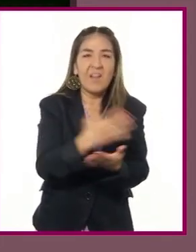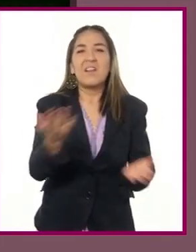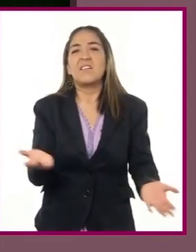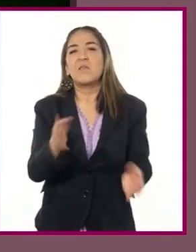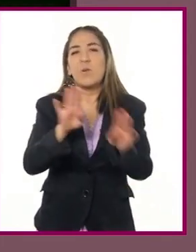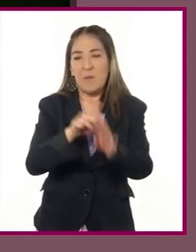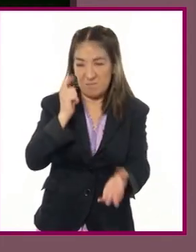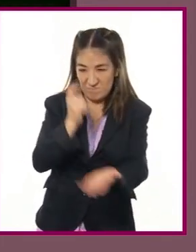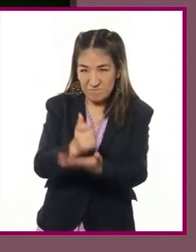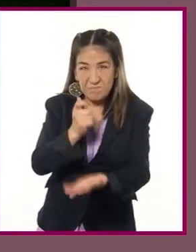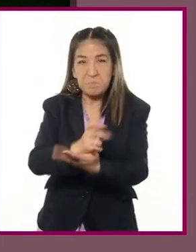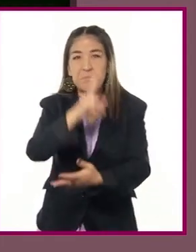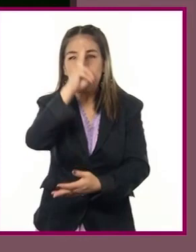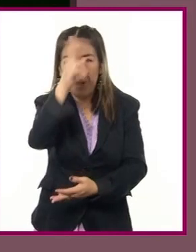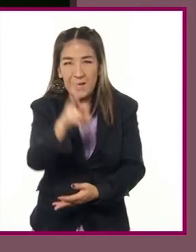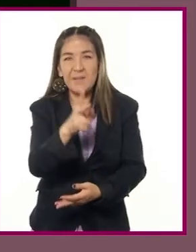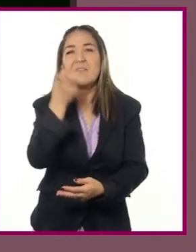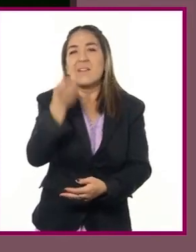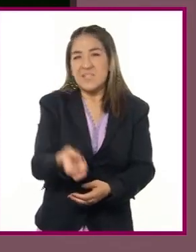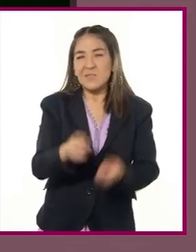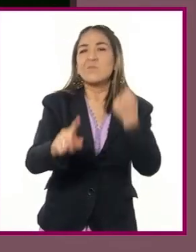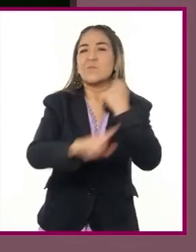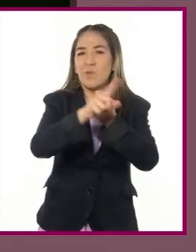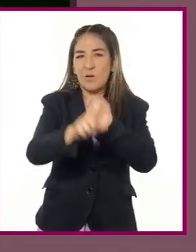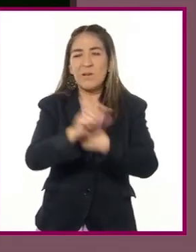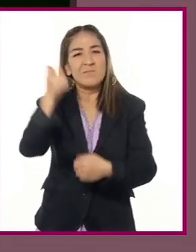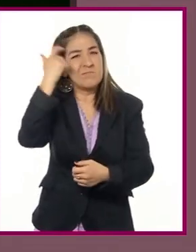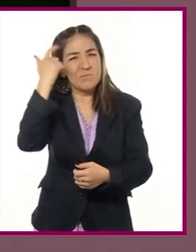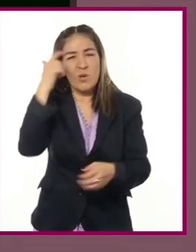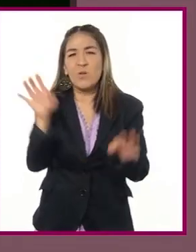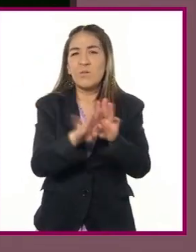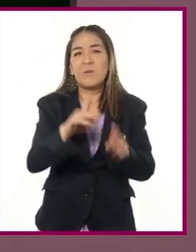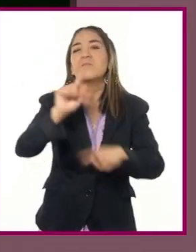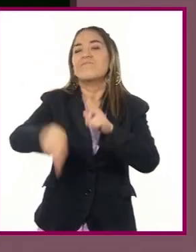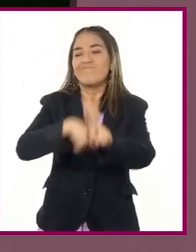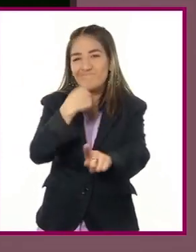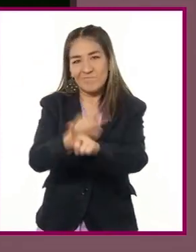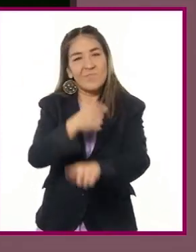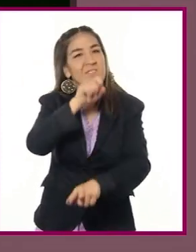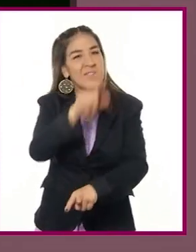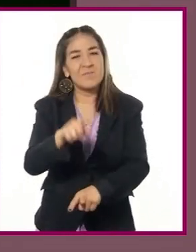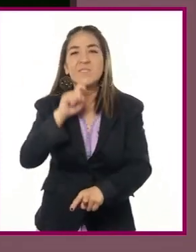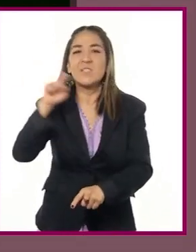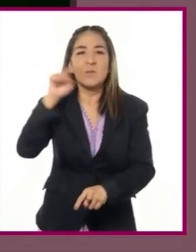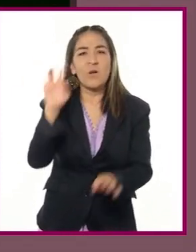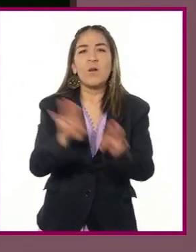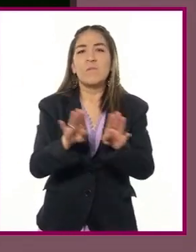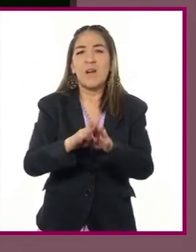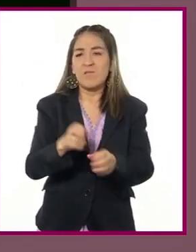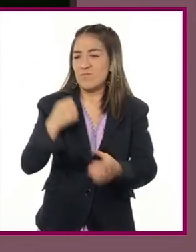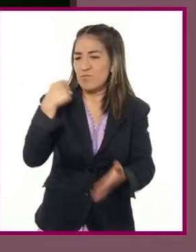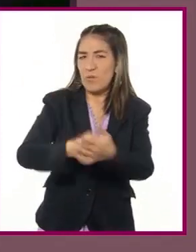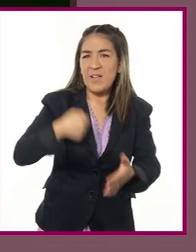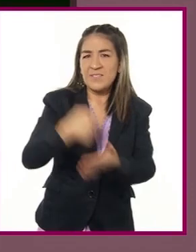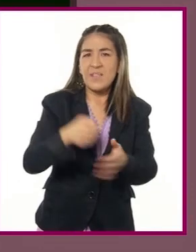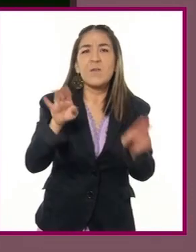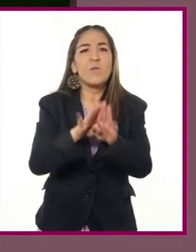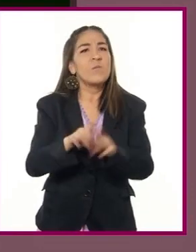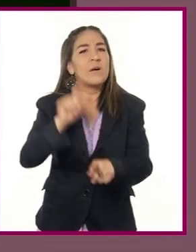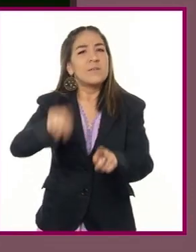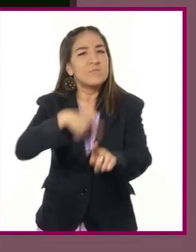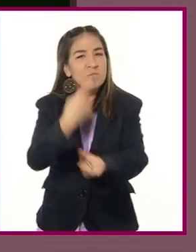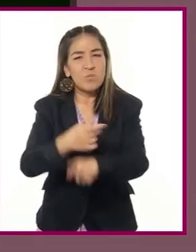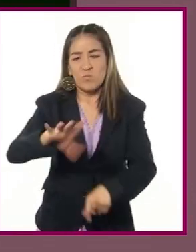todo aquello que lastime su estabilidad mental, o violencia sexual, como imposición de relaciones sexuales,